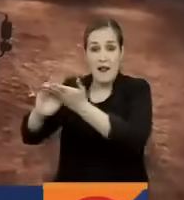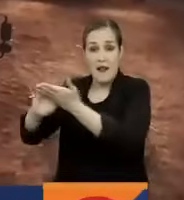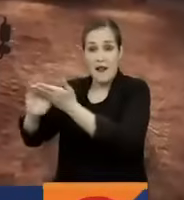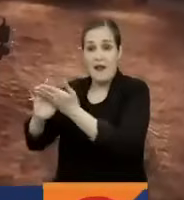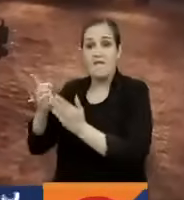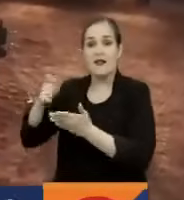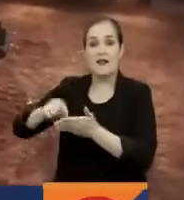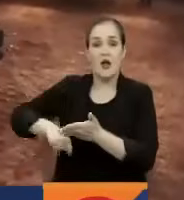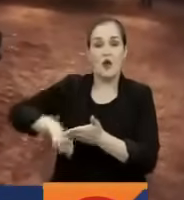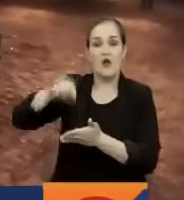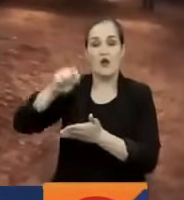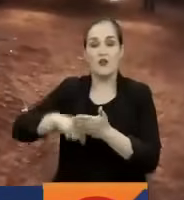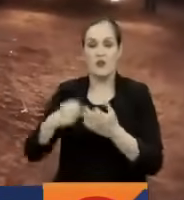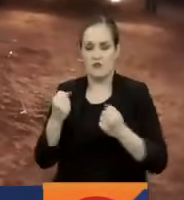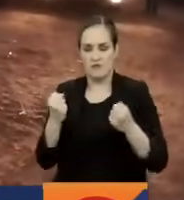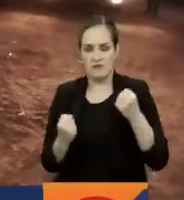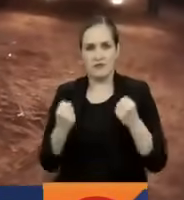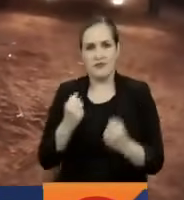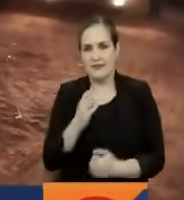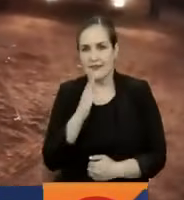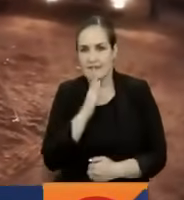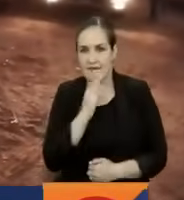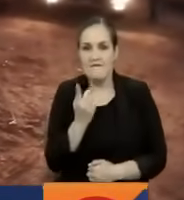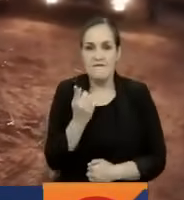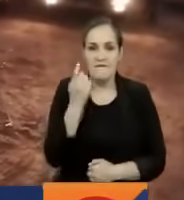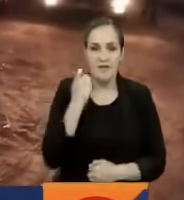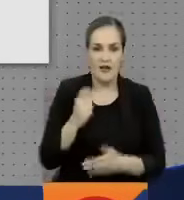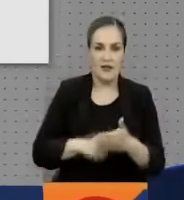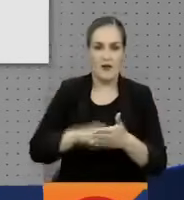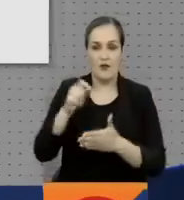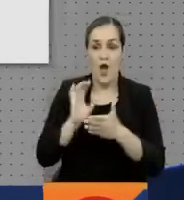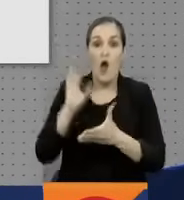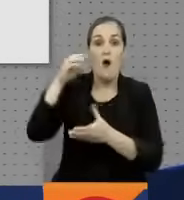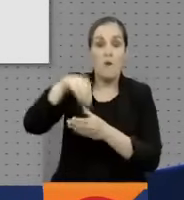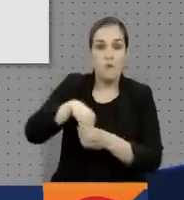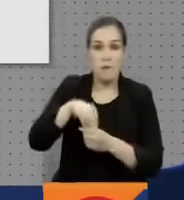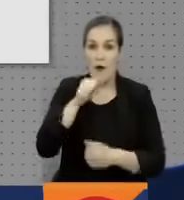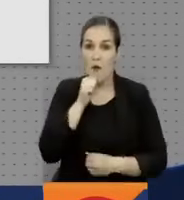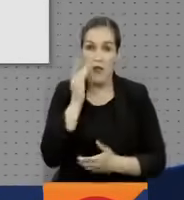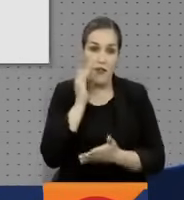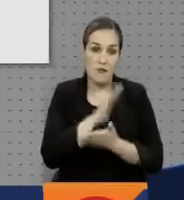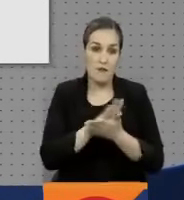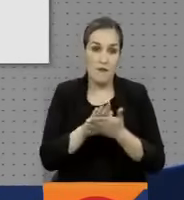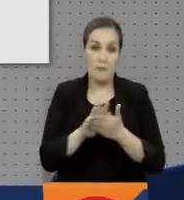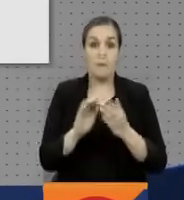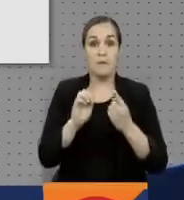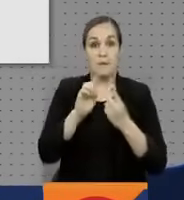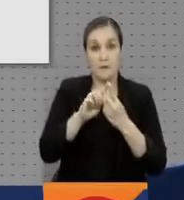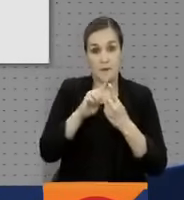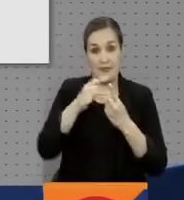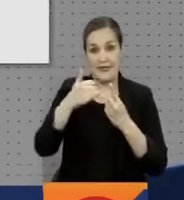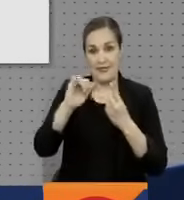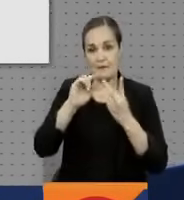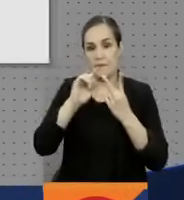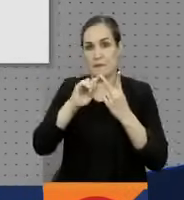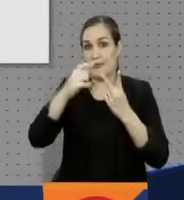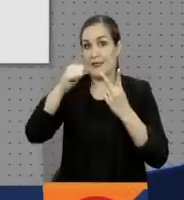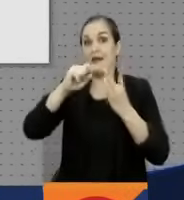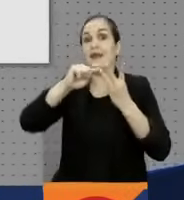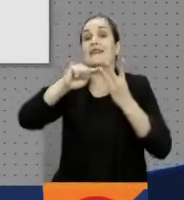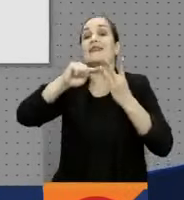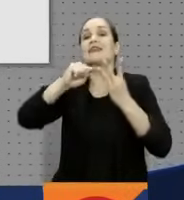contratación para movilizar estos 40 carrotanques con agua potable la tercera fase consiste en la contratación de un fondo de inversión